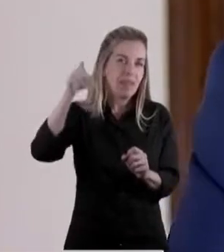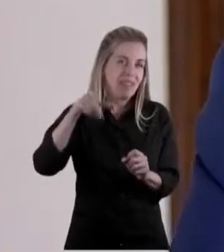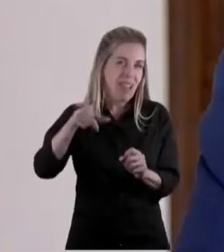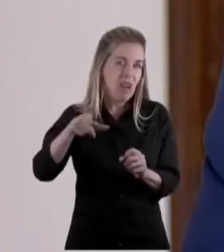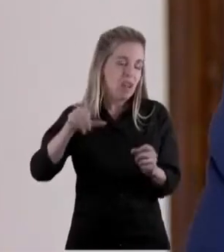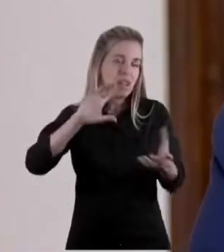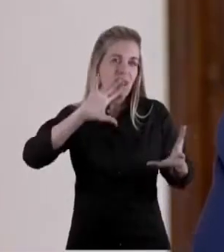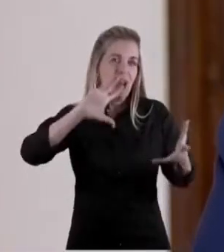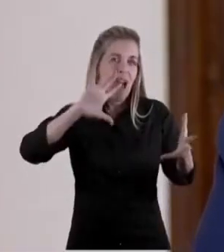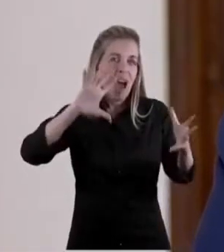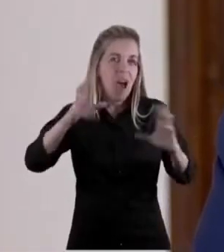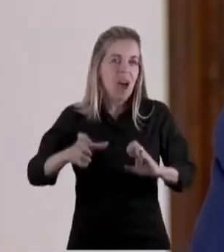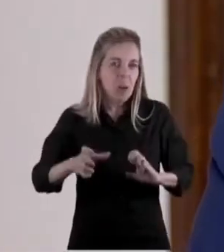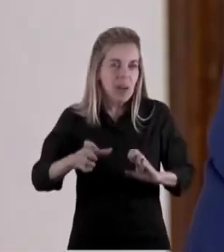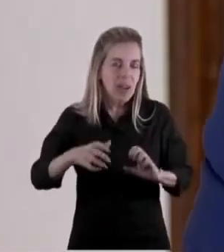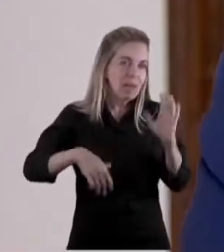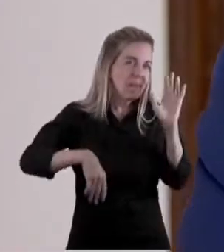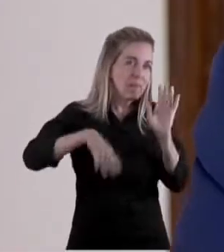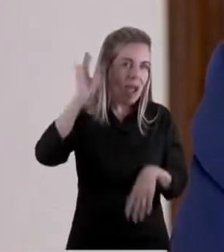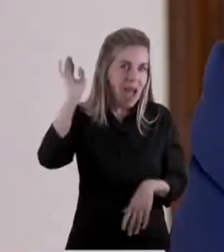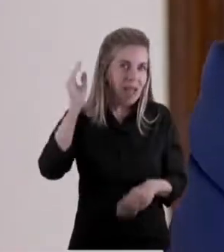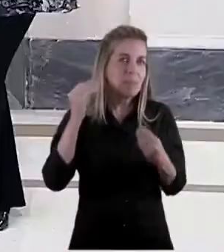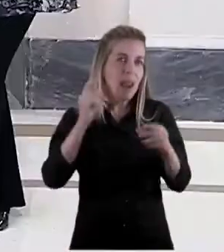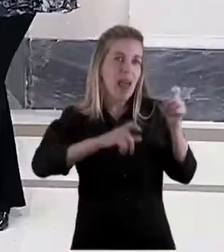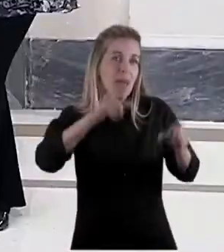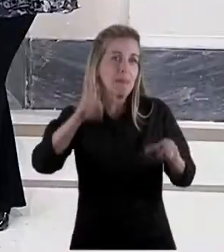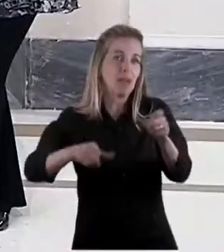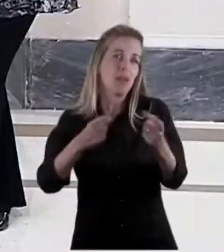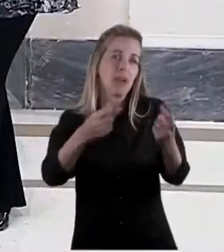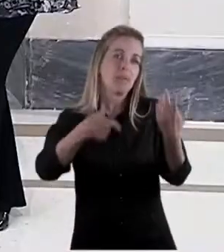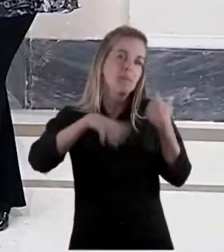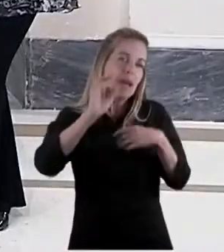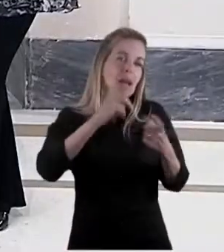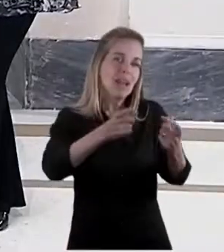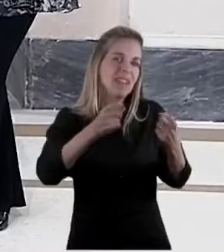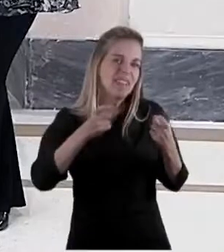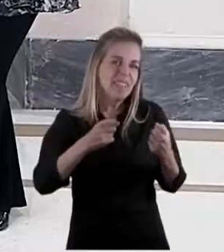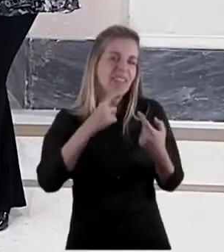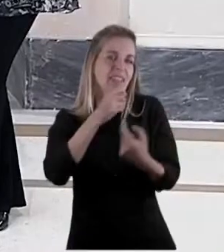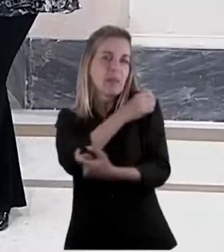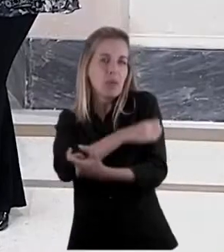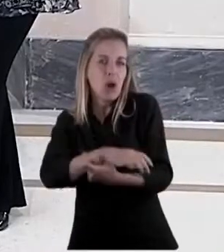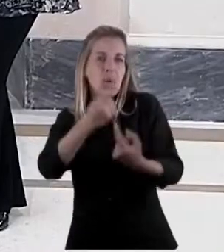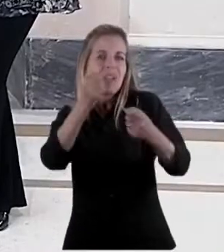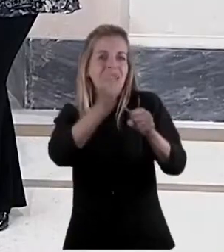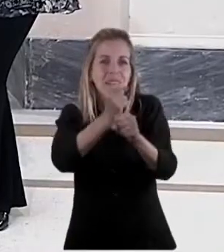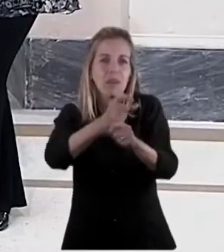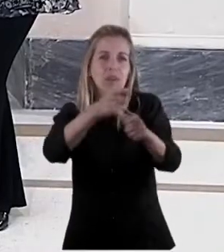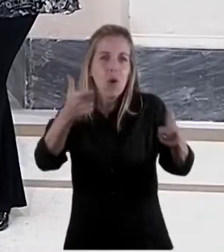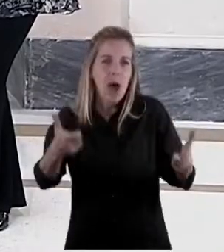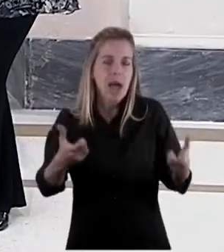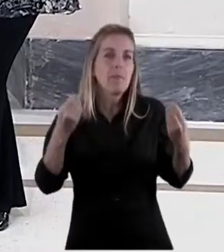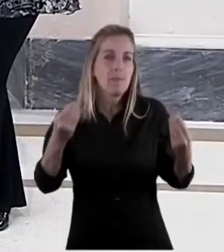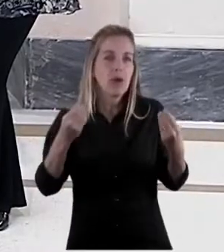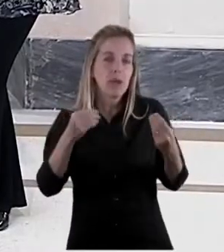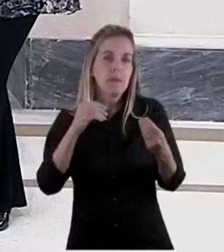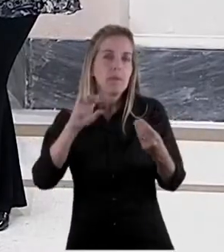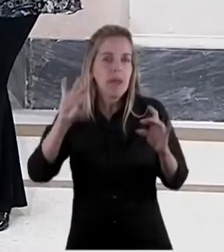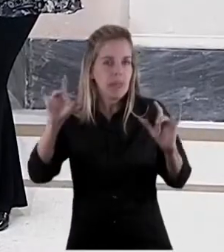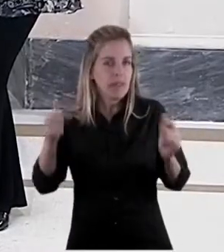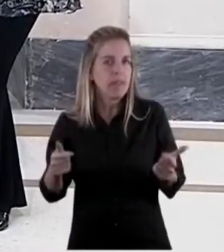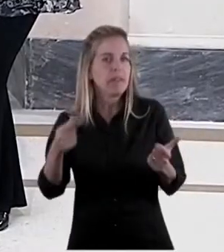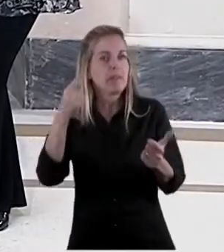destructivos, sobre todo para los que menos tienen, ¿no? Porque además de dificultar la planificación y todo lo que sabemos